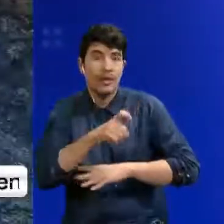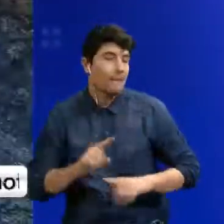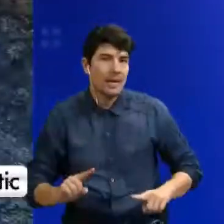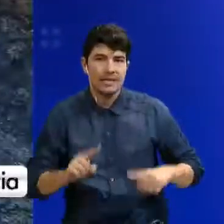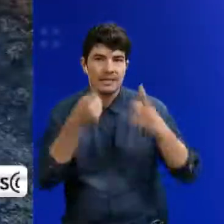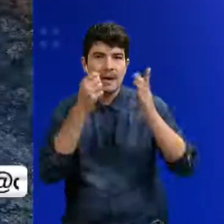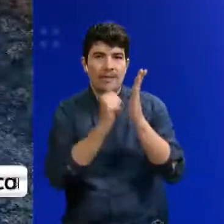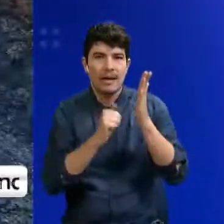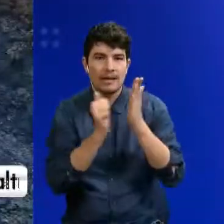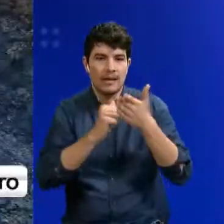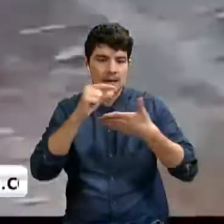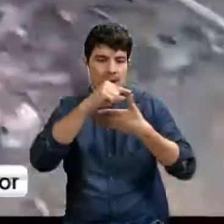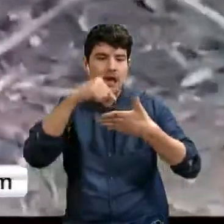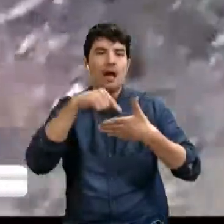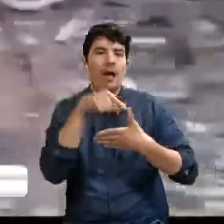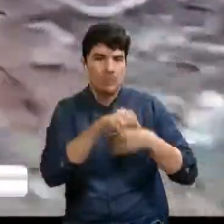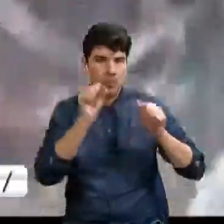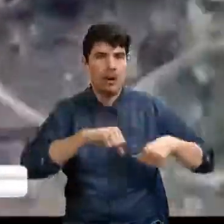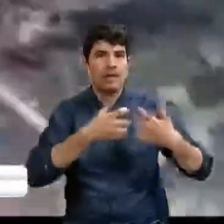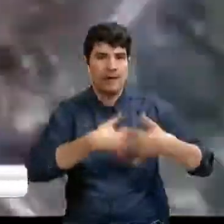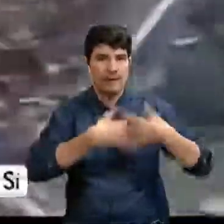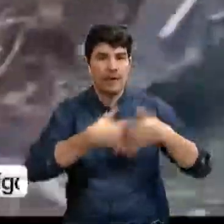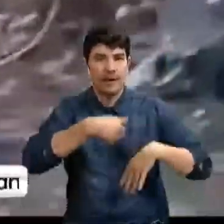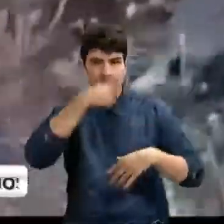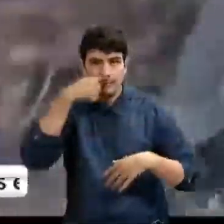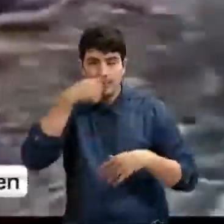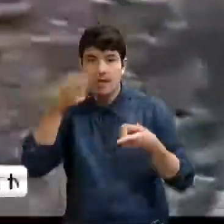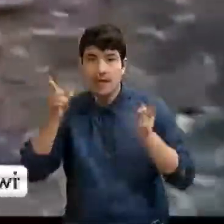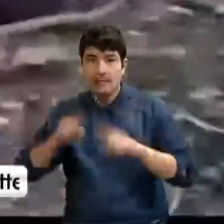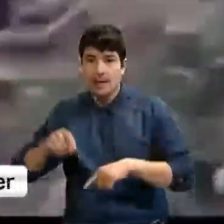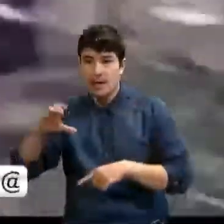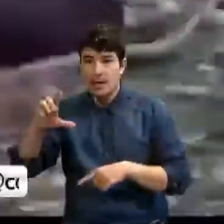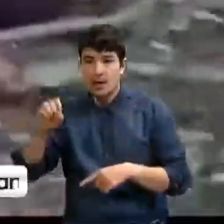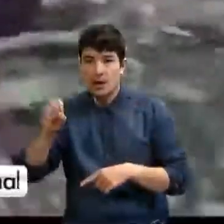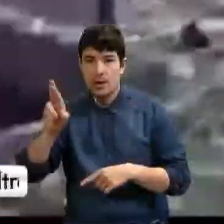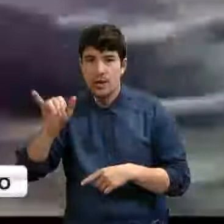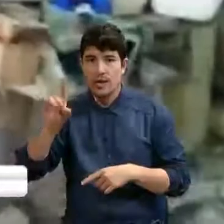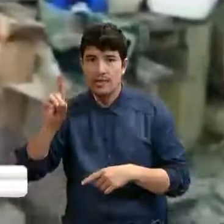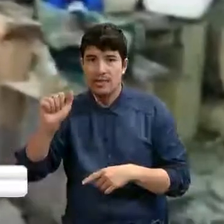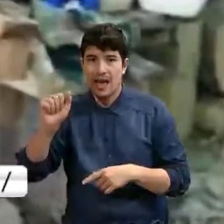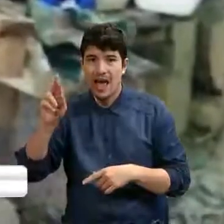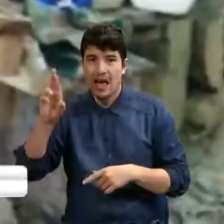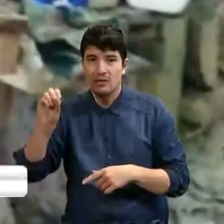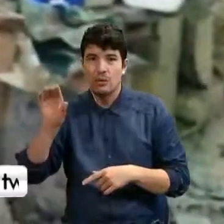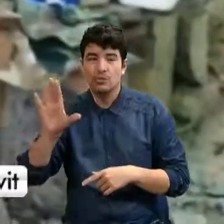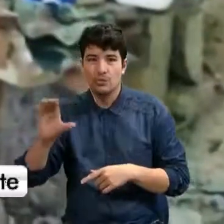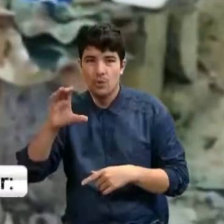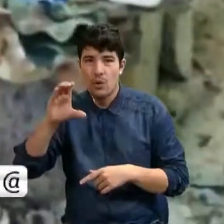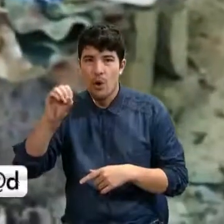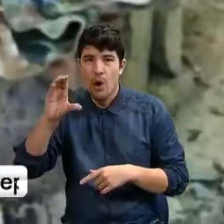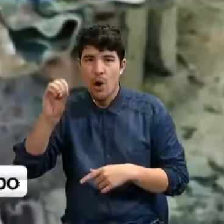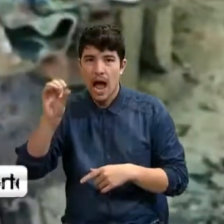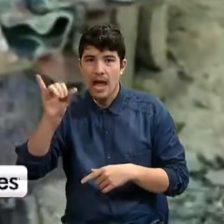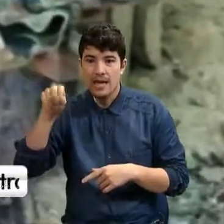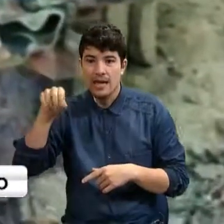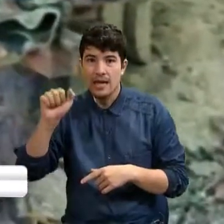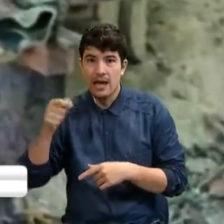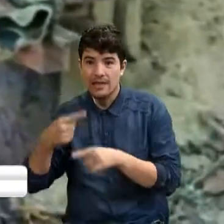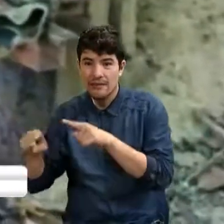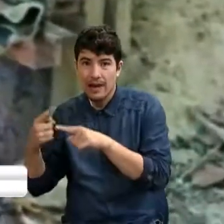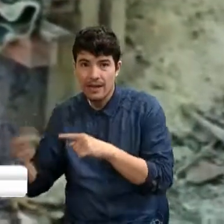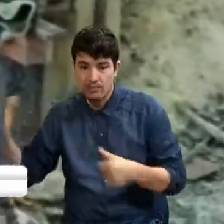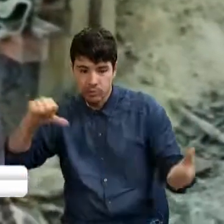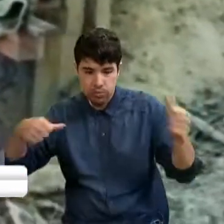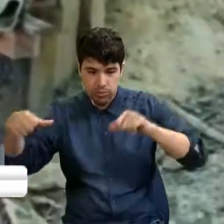utilizados en la producción de pasta de base de coca y la obtención de clorhidrato de cocaína, que junto con otros insumos se convierten en un arma potencial que